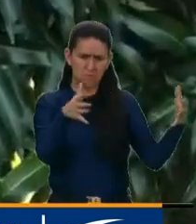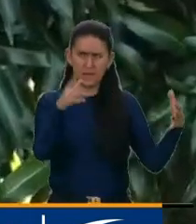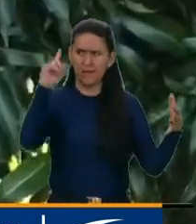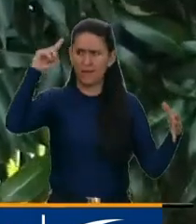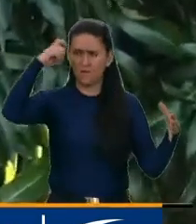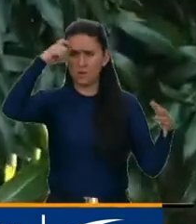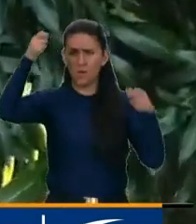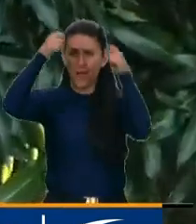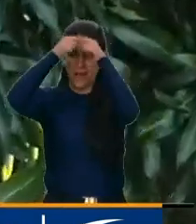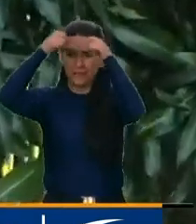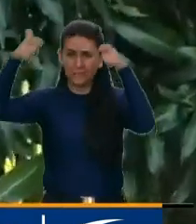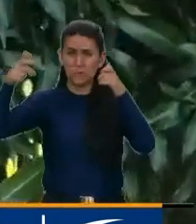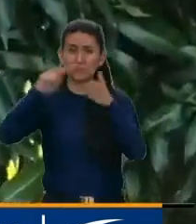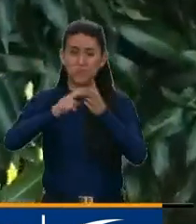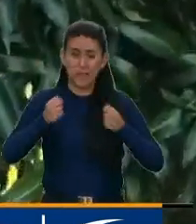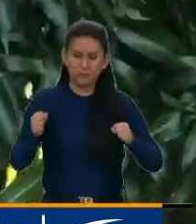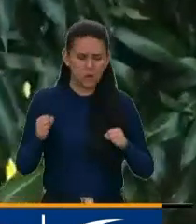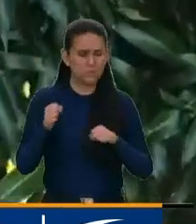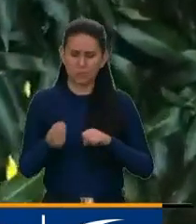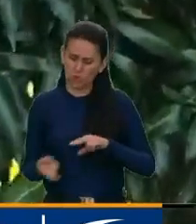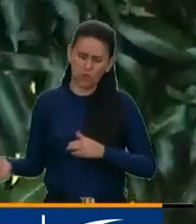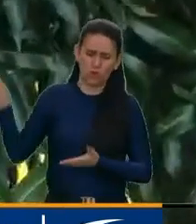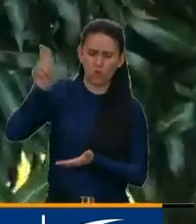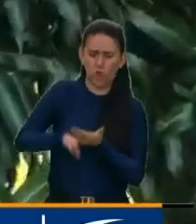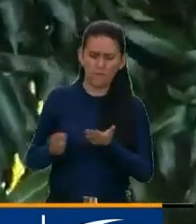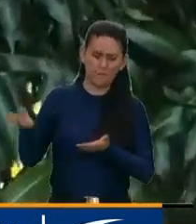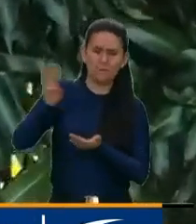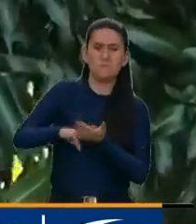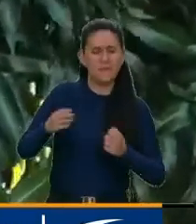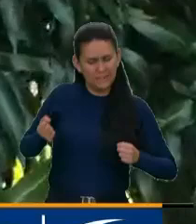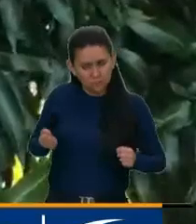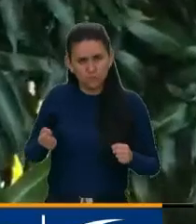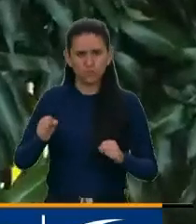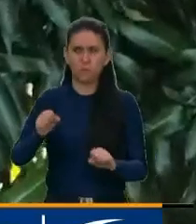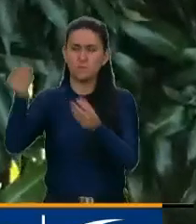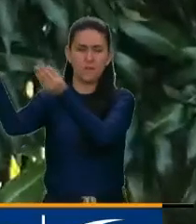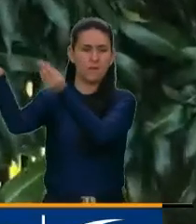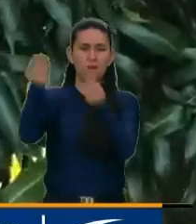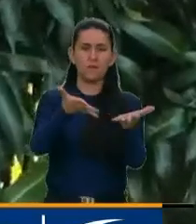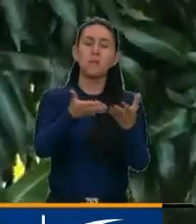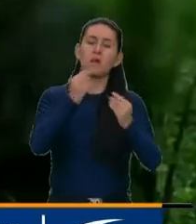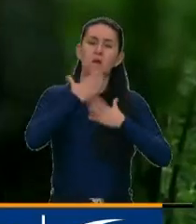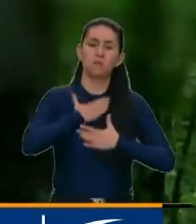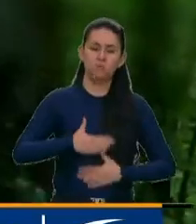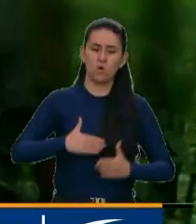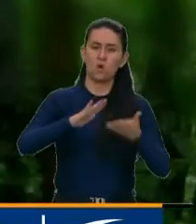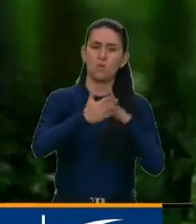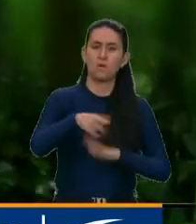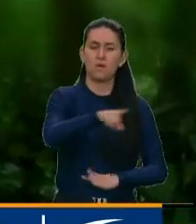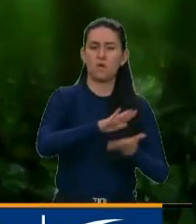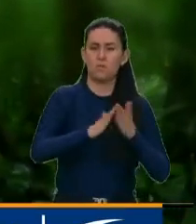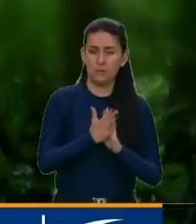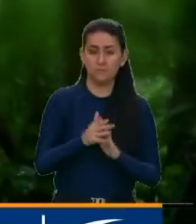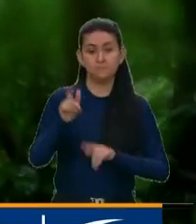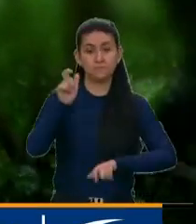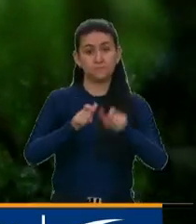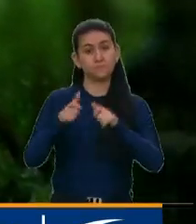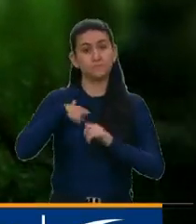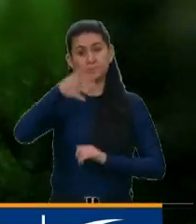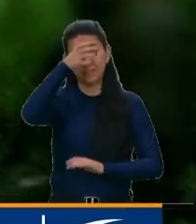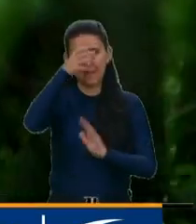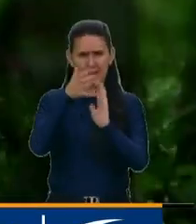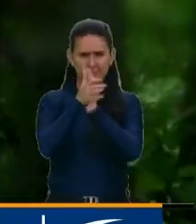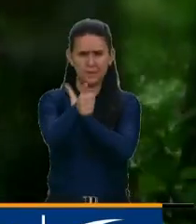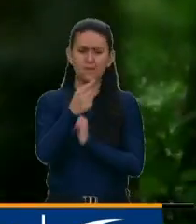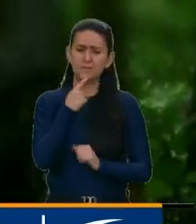deberá redoblar sus esfuerzos para que la tranquilidad en estos territorios sea una completa realidad. Para los analistas, la percepción de